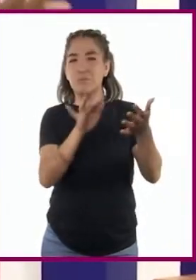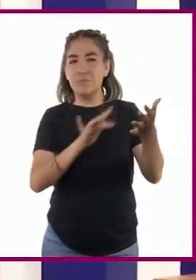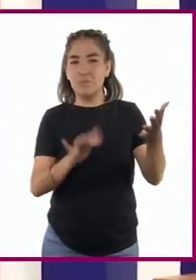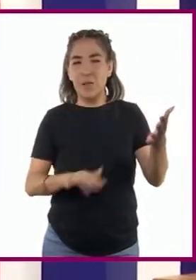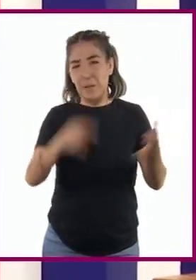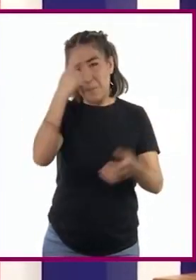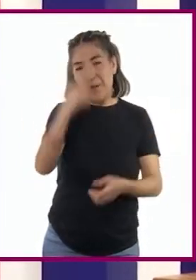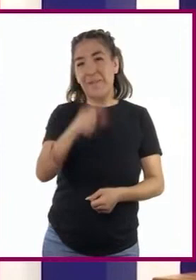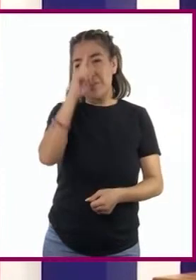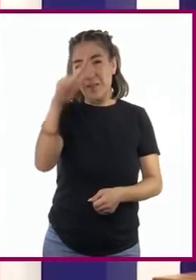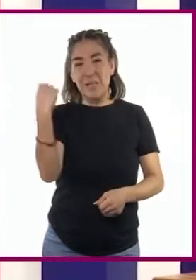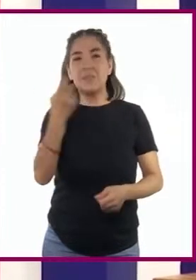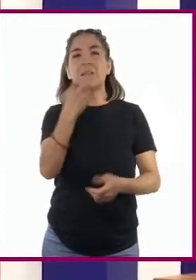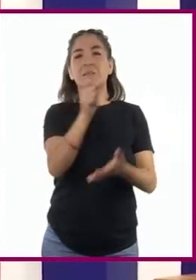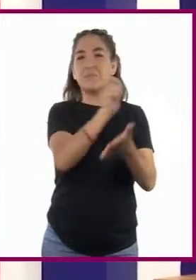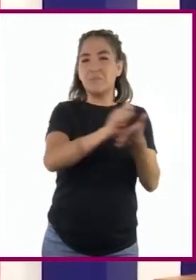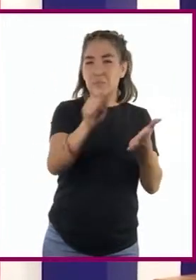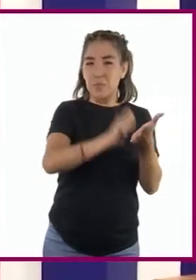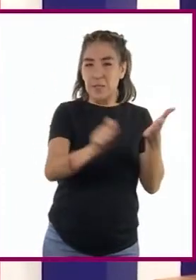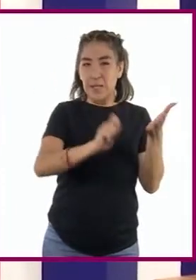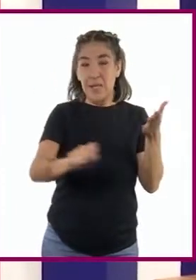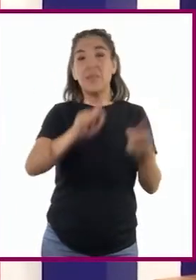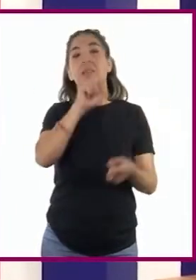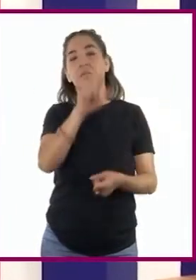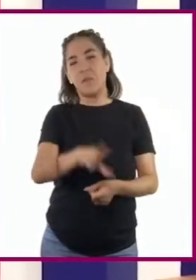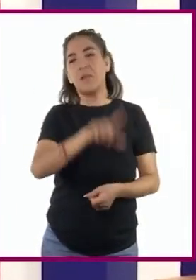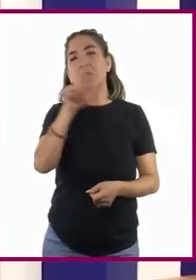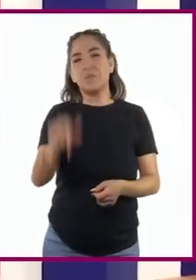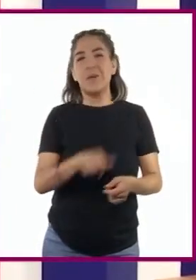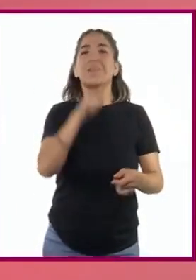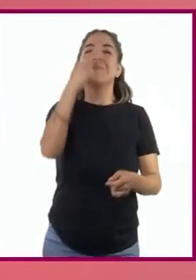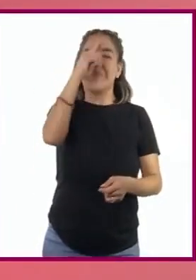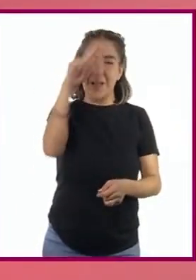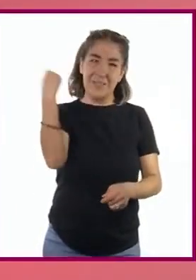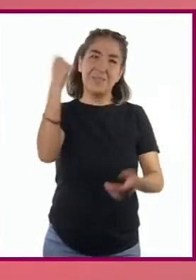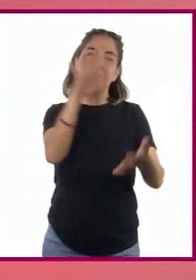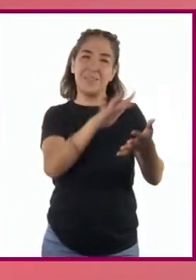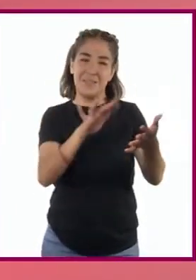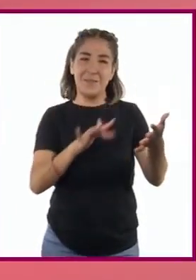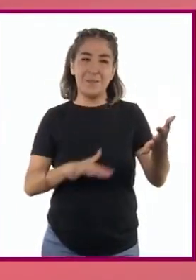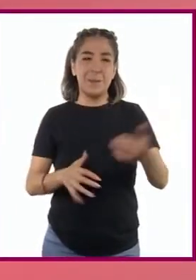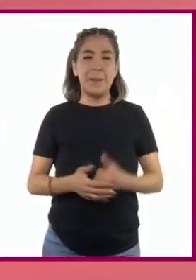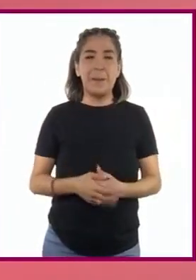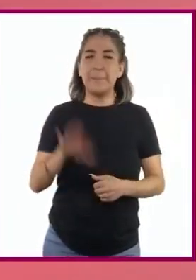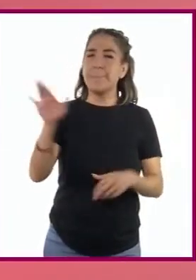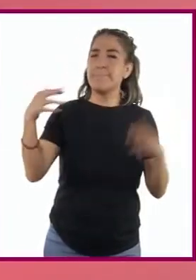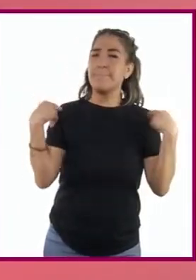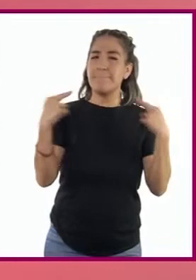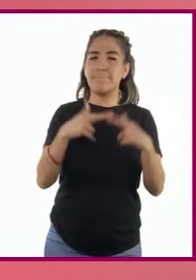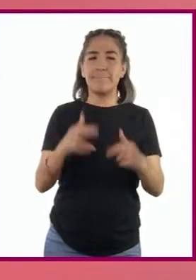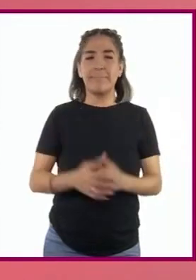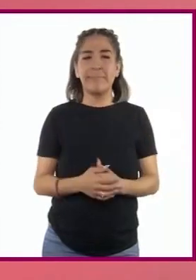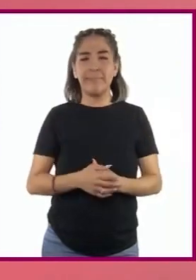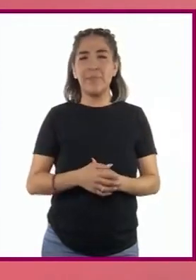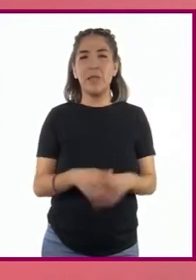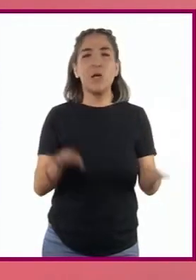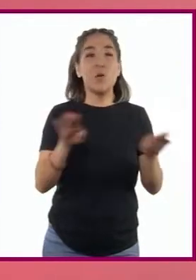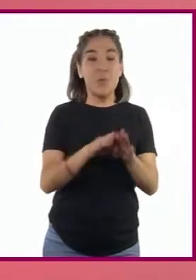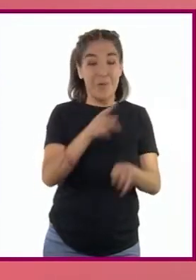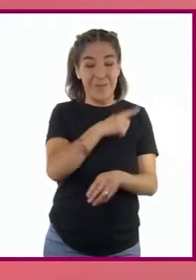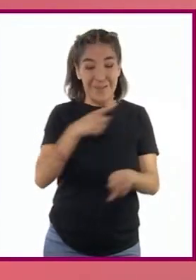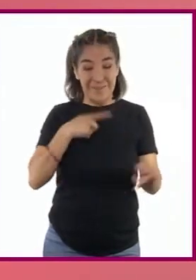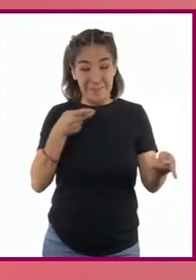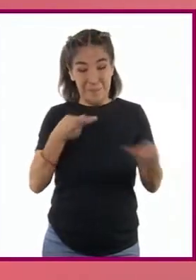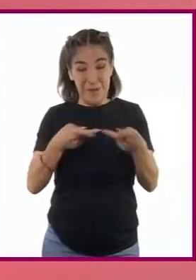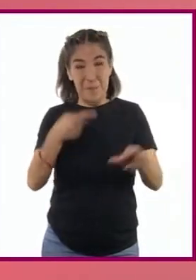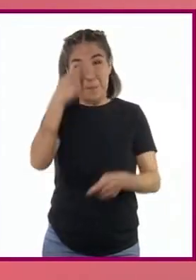para facilitar la escritura y posteriormente la lectura. Profesora, la tarea de prepararse para participar